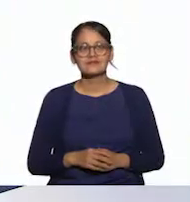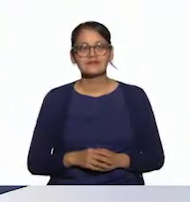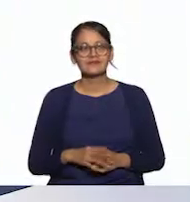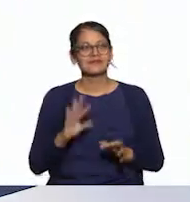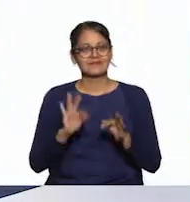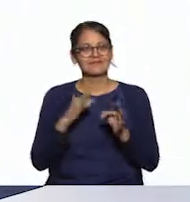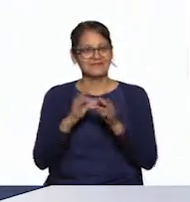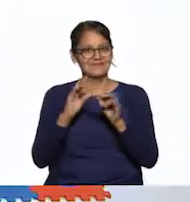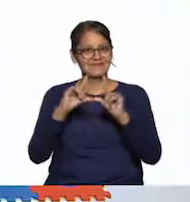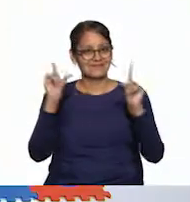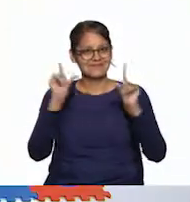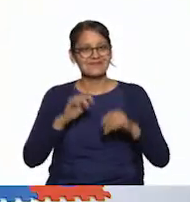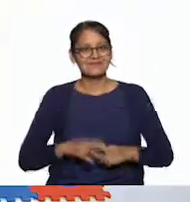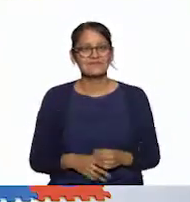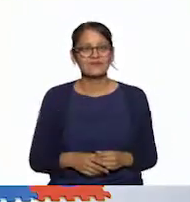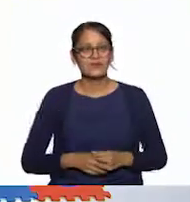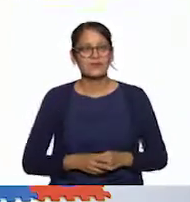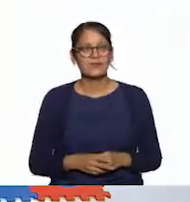Listo. Muy bien, Pilar.